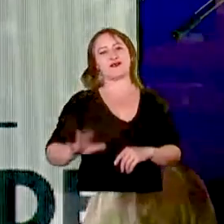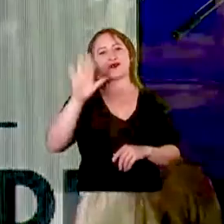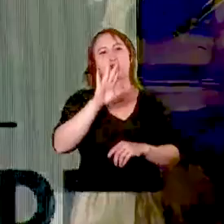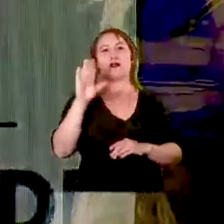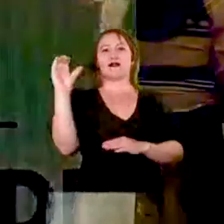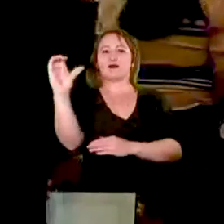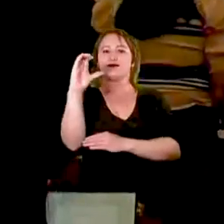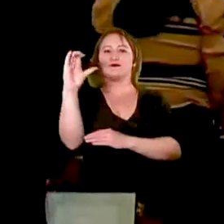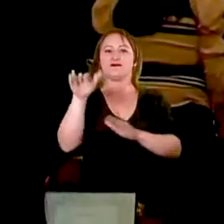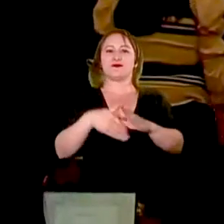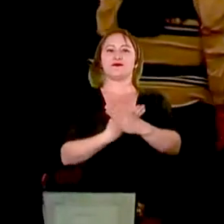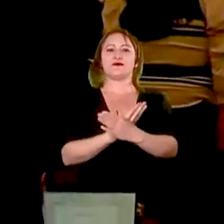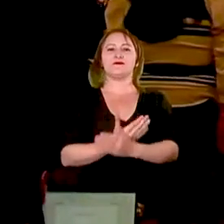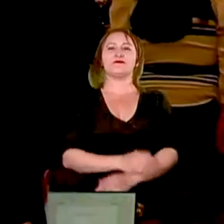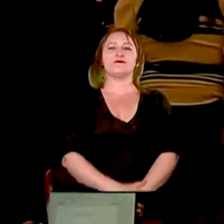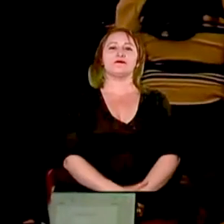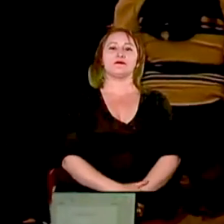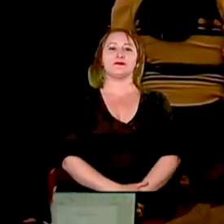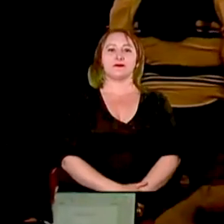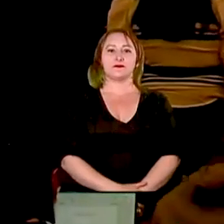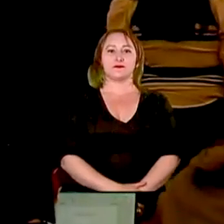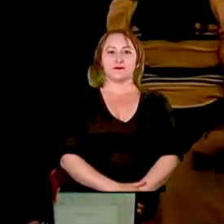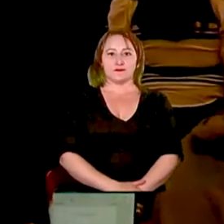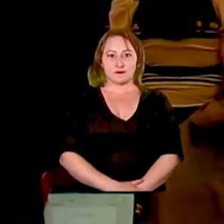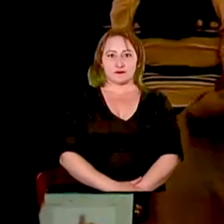himno nacional de la República de Colombia.